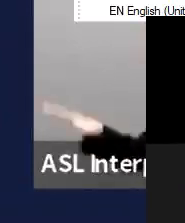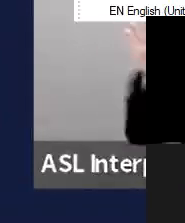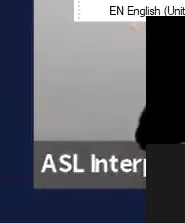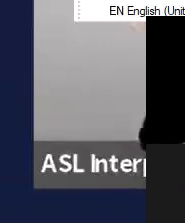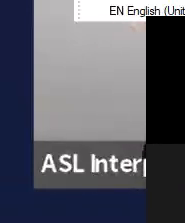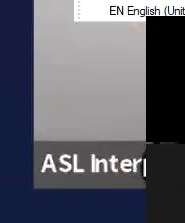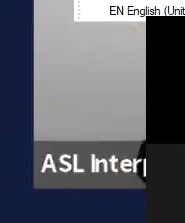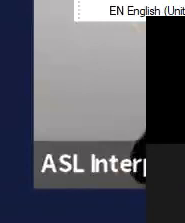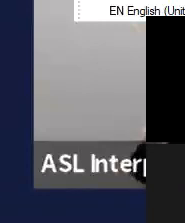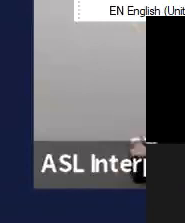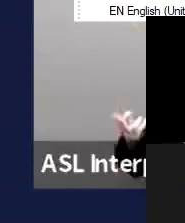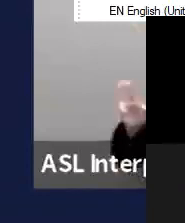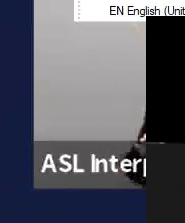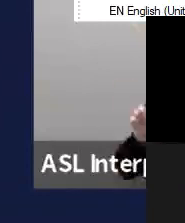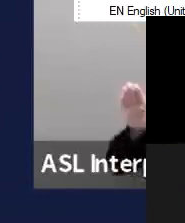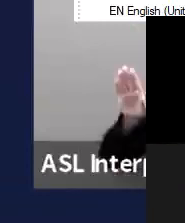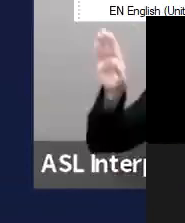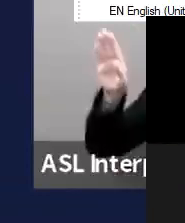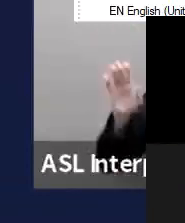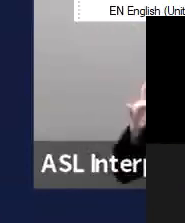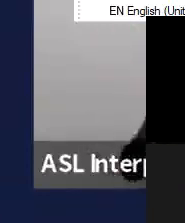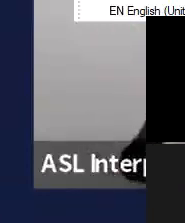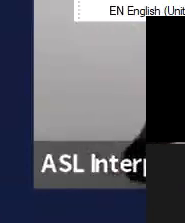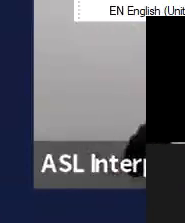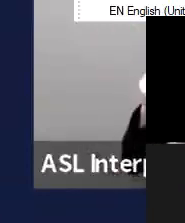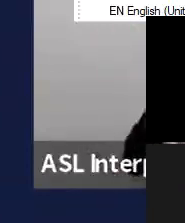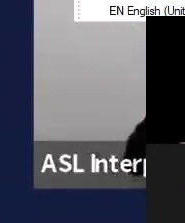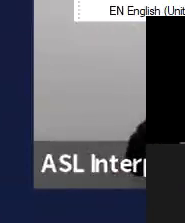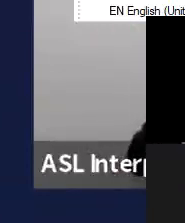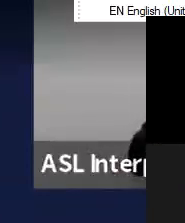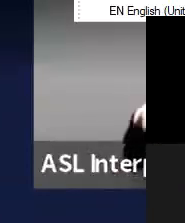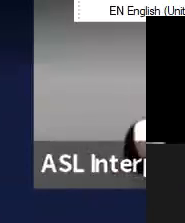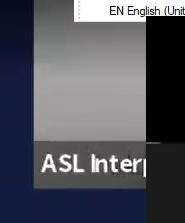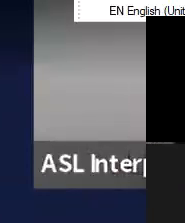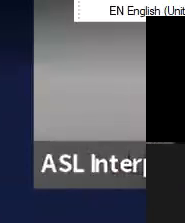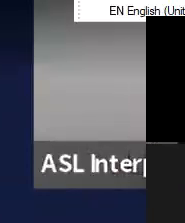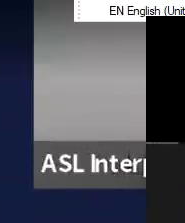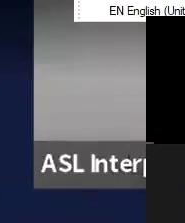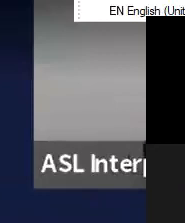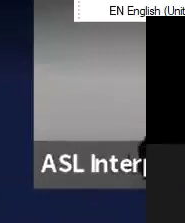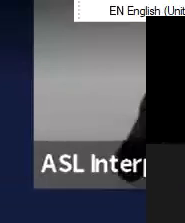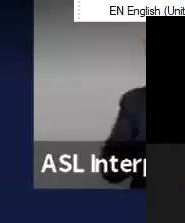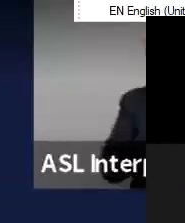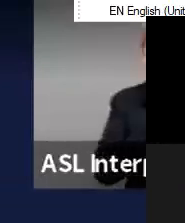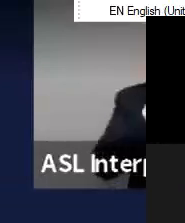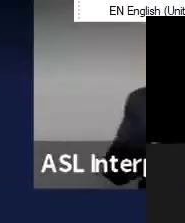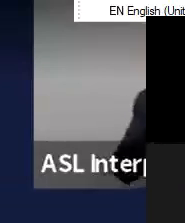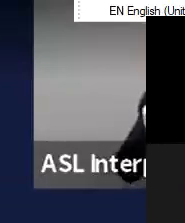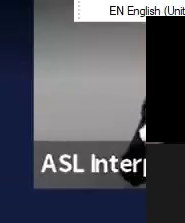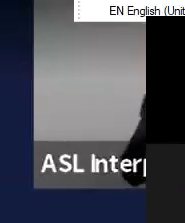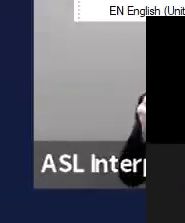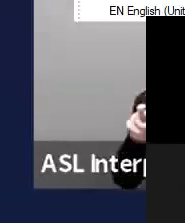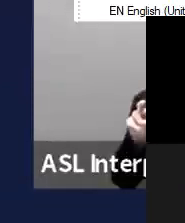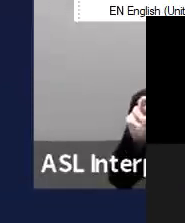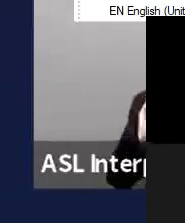y todo el país está viendo estos repuntes fuertes y los dos parámetros grandes que siempre